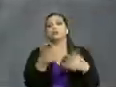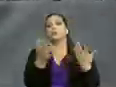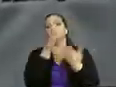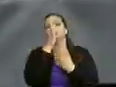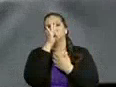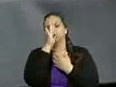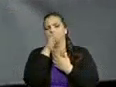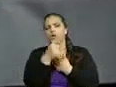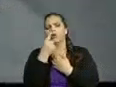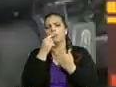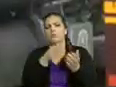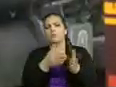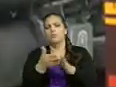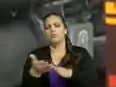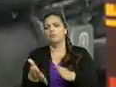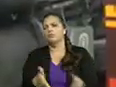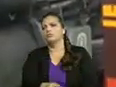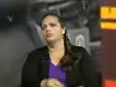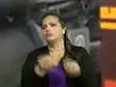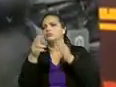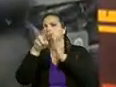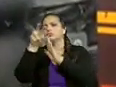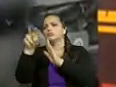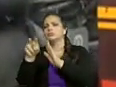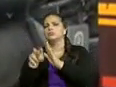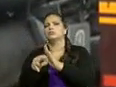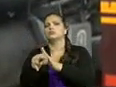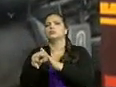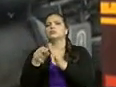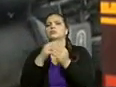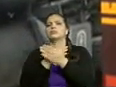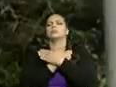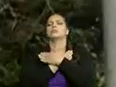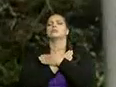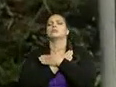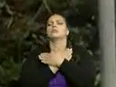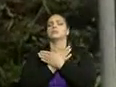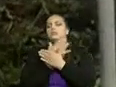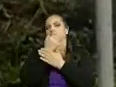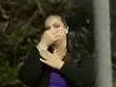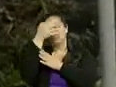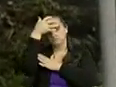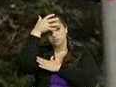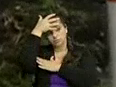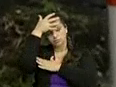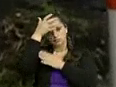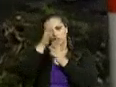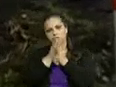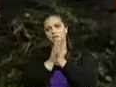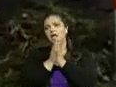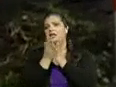Mientras tanto, personal especializado busca esclarecer el accidente. Decir que ha habido cansancio, fatiga, sería